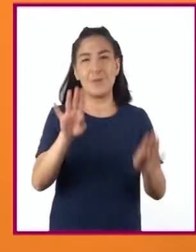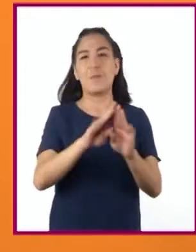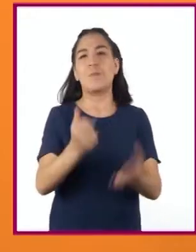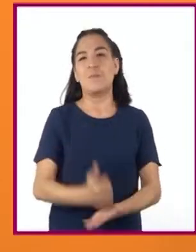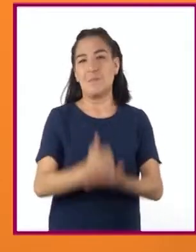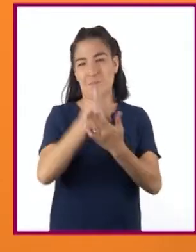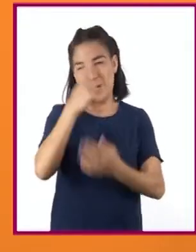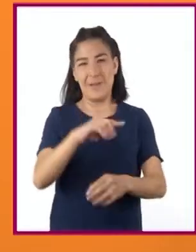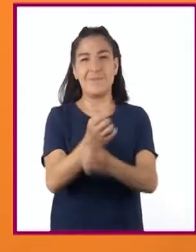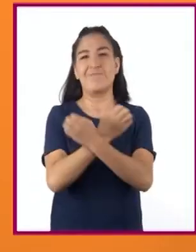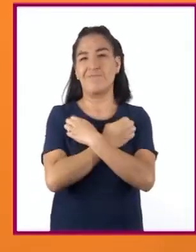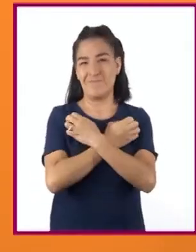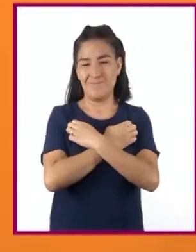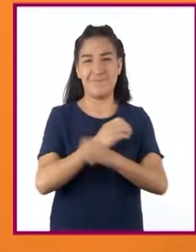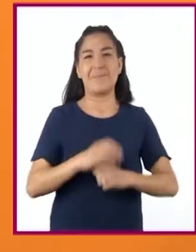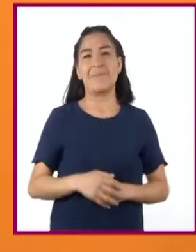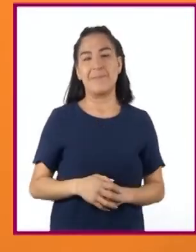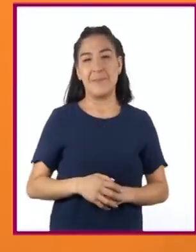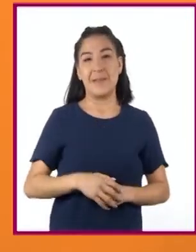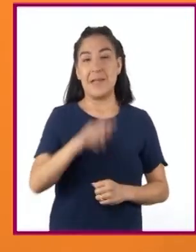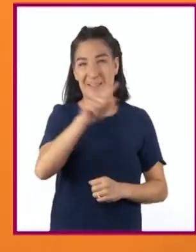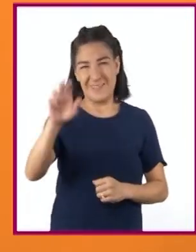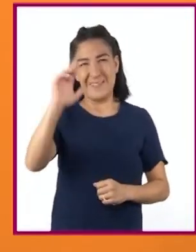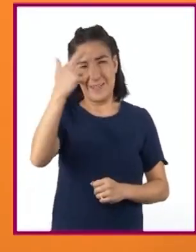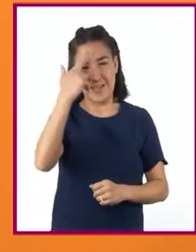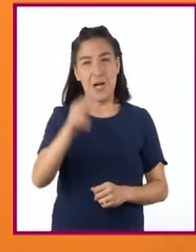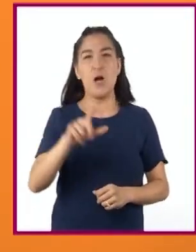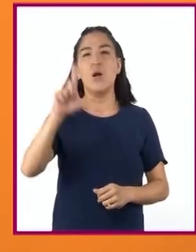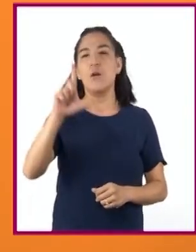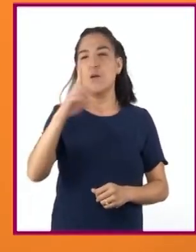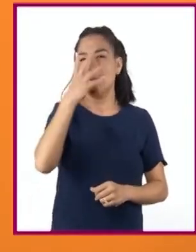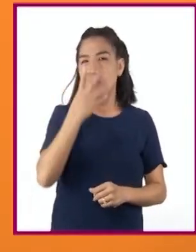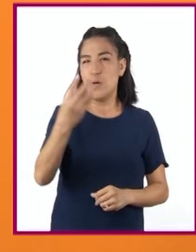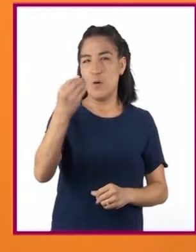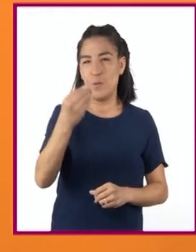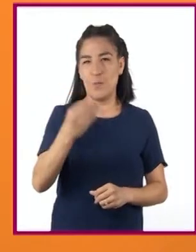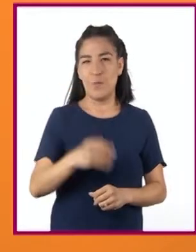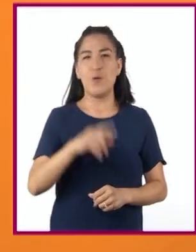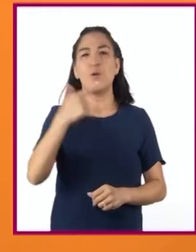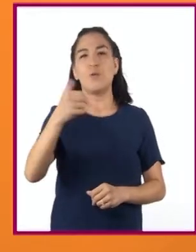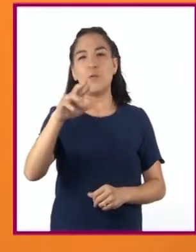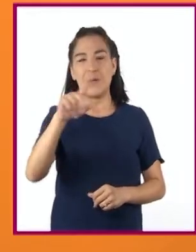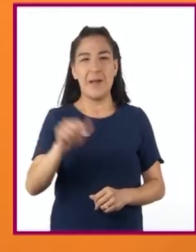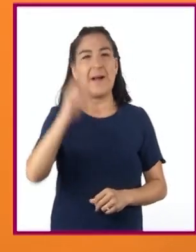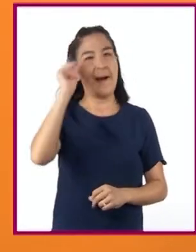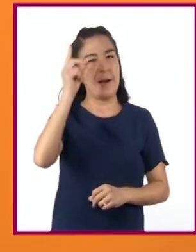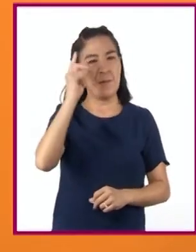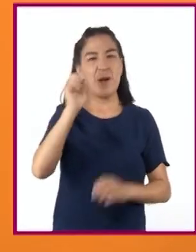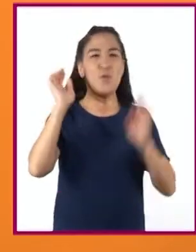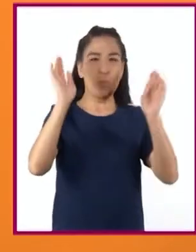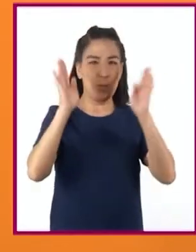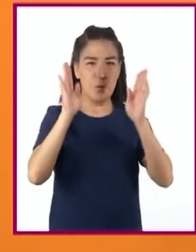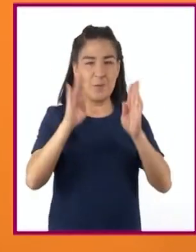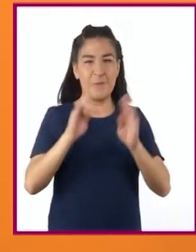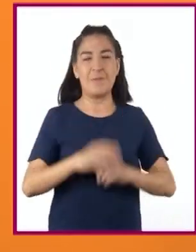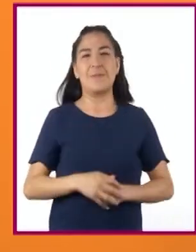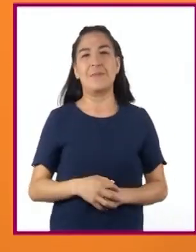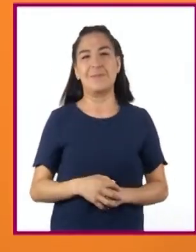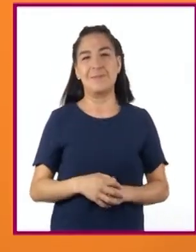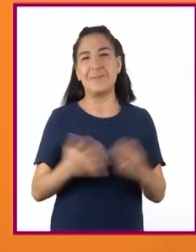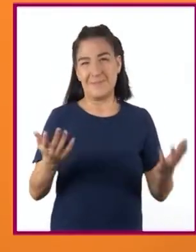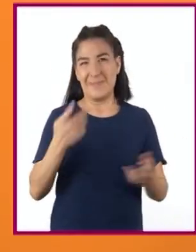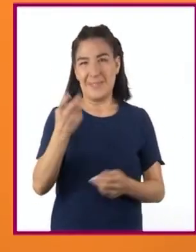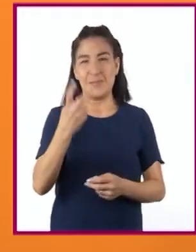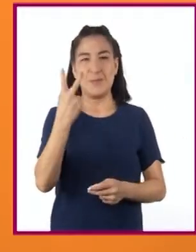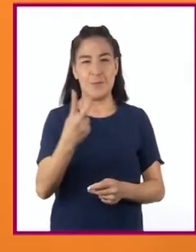conducta. Tal vez recuerden El lobo y la grulla de Esopo o El caballo y el asno de La Fontaine. Pues yo les